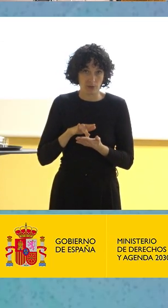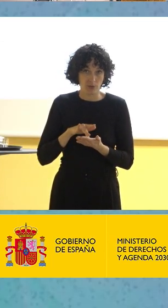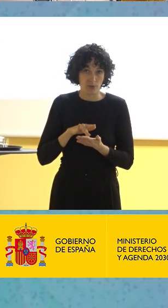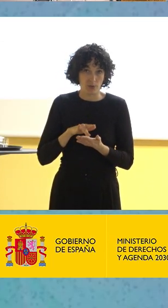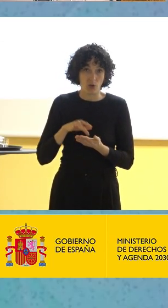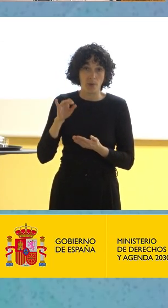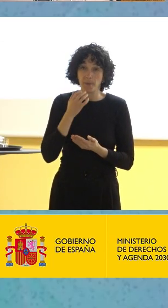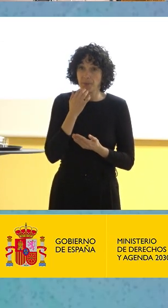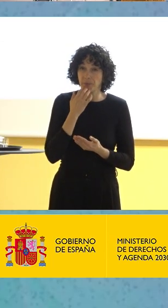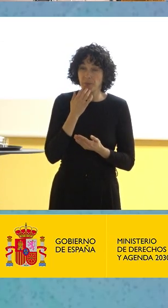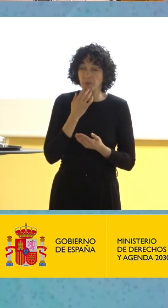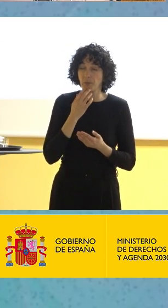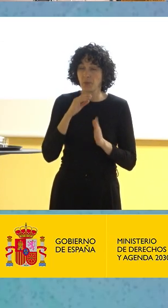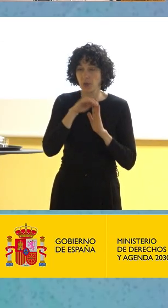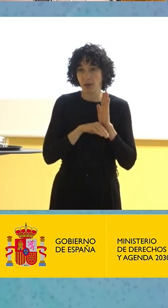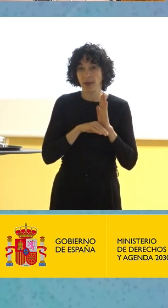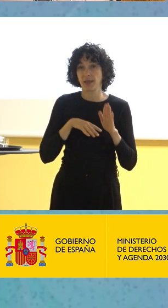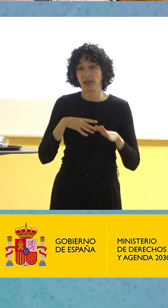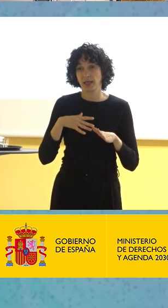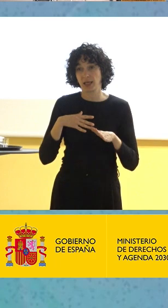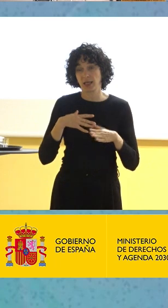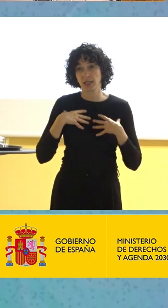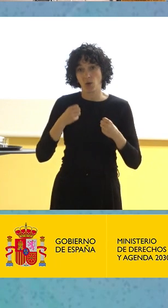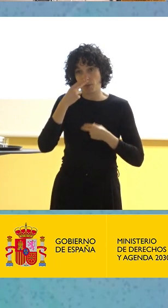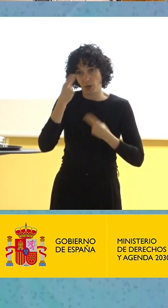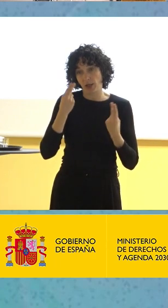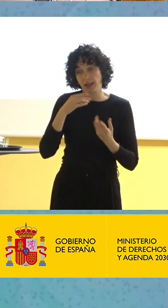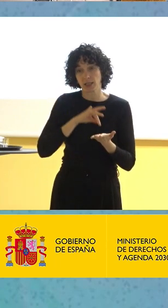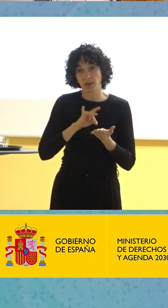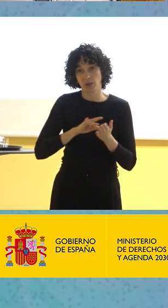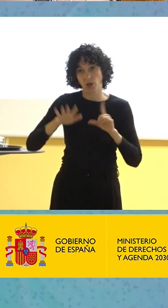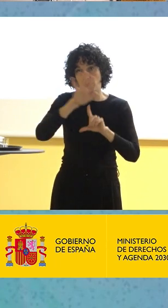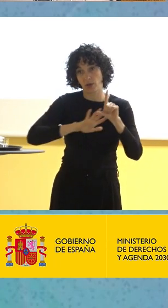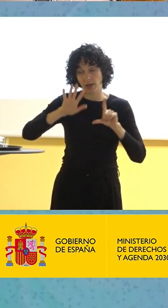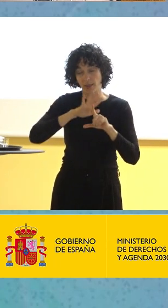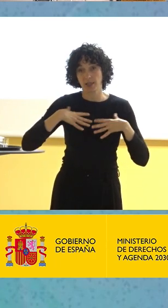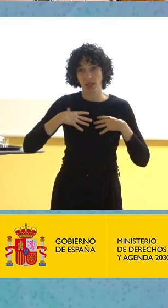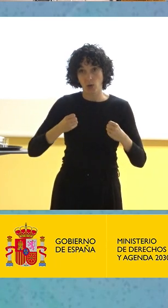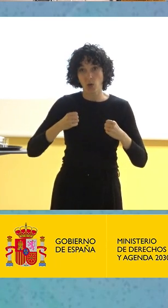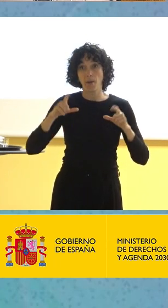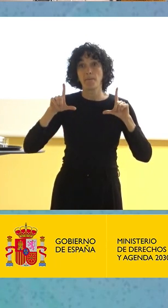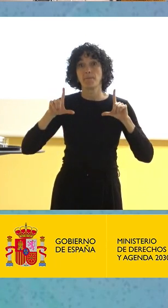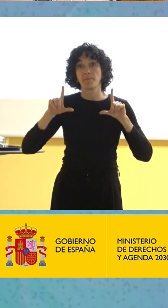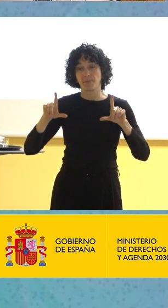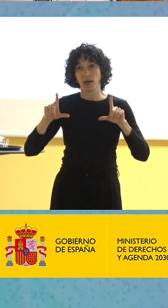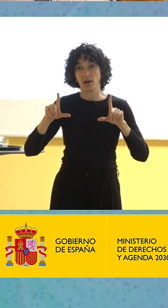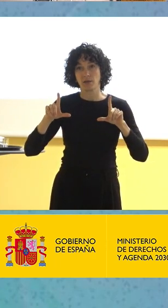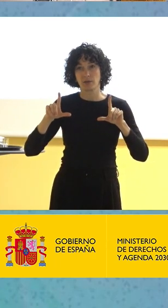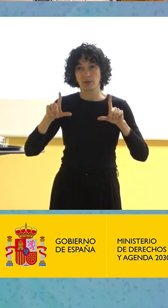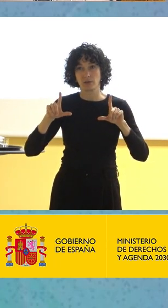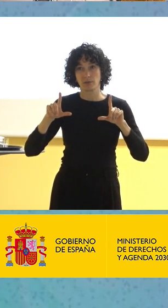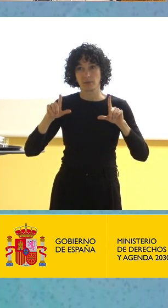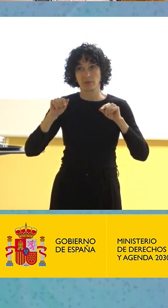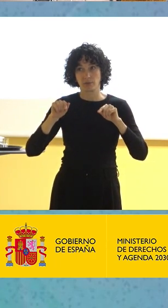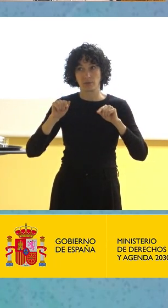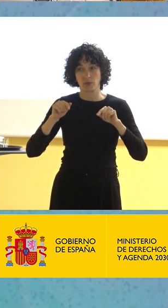de salud pública del Servicio Nacional de Salud, pues los paneles de portadores principalmente están impulsados por los